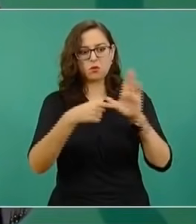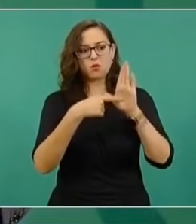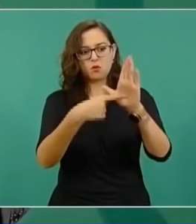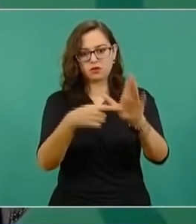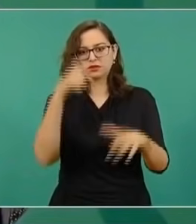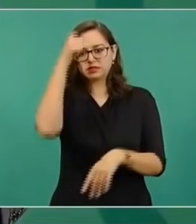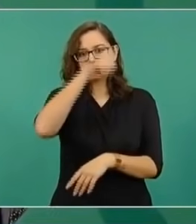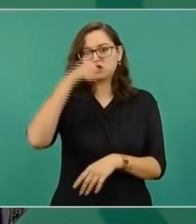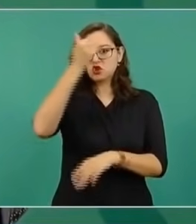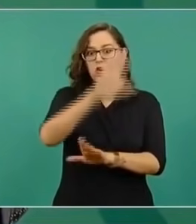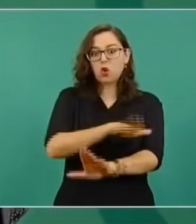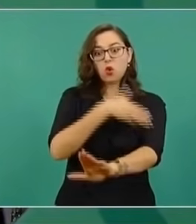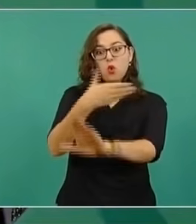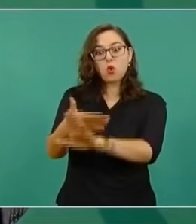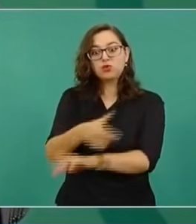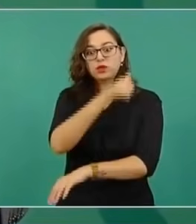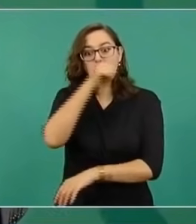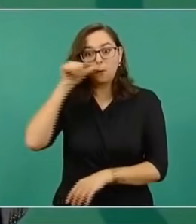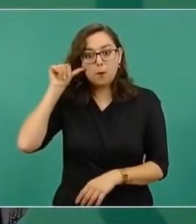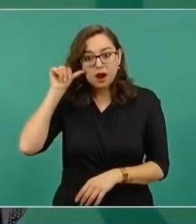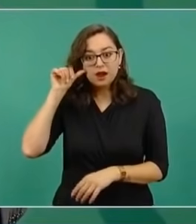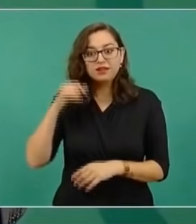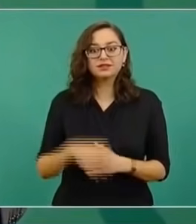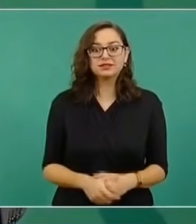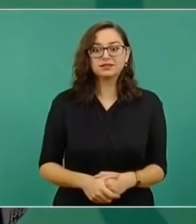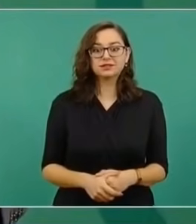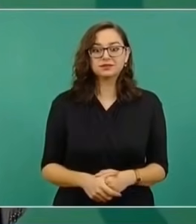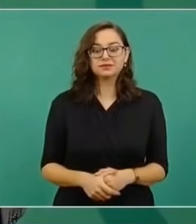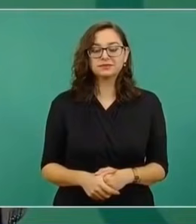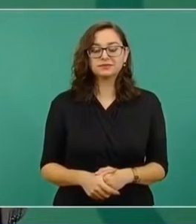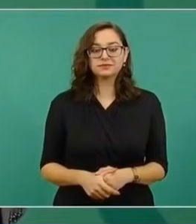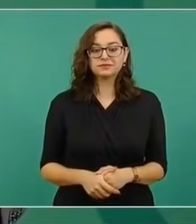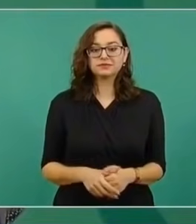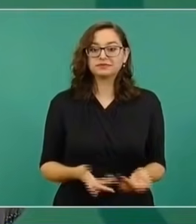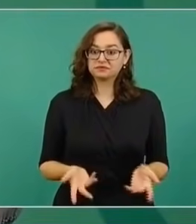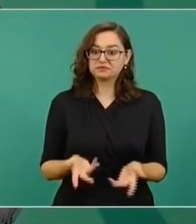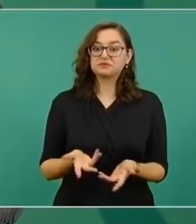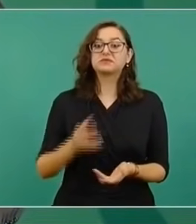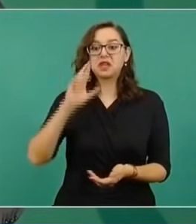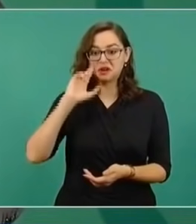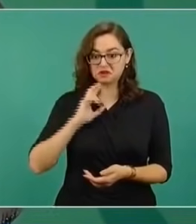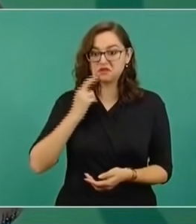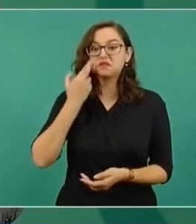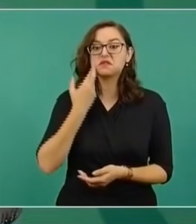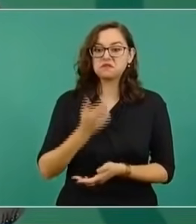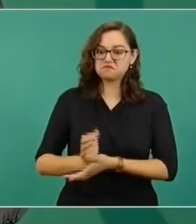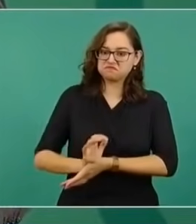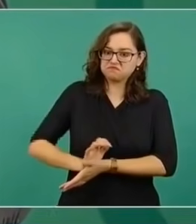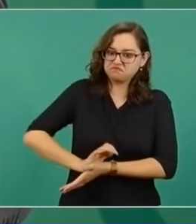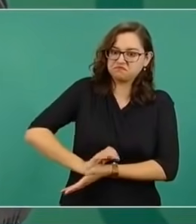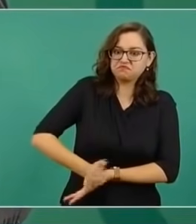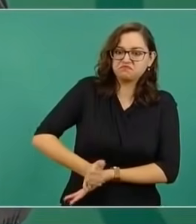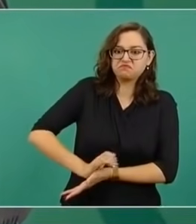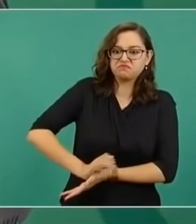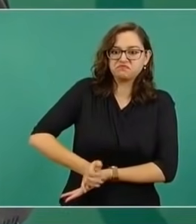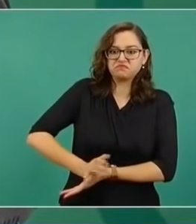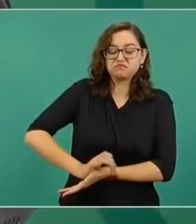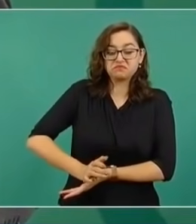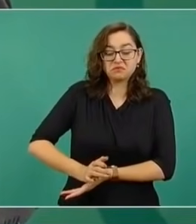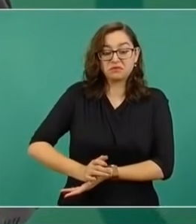Juárez. Lo mismo, de manera racista, pero es hoy.